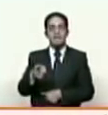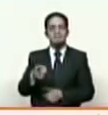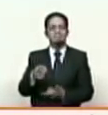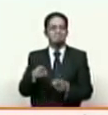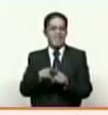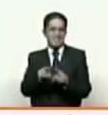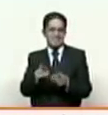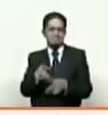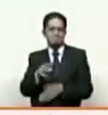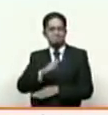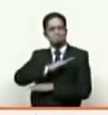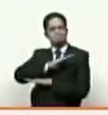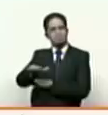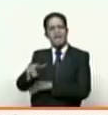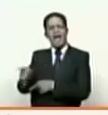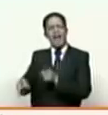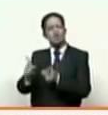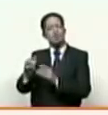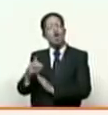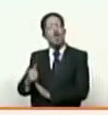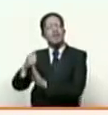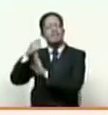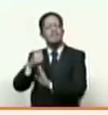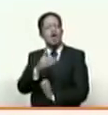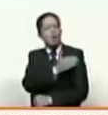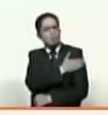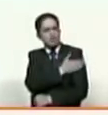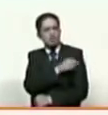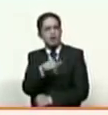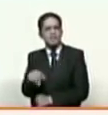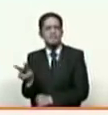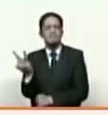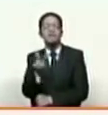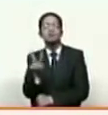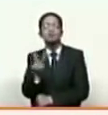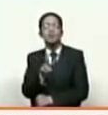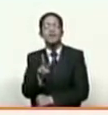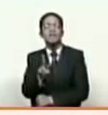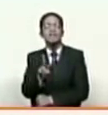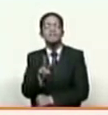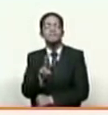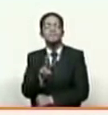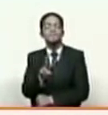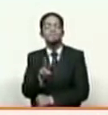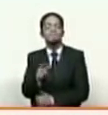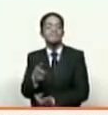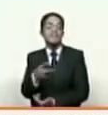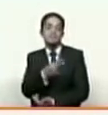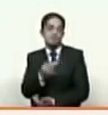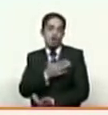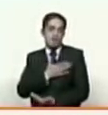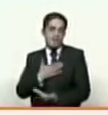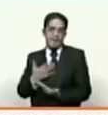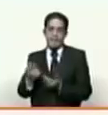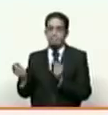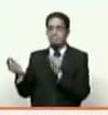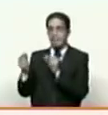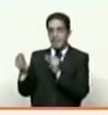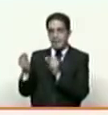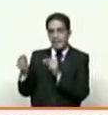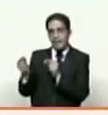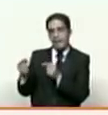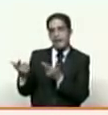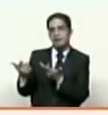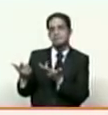las acciones de algunos dirigentes opositores venezolanos quienes se han negado a buscar por la vía democrática el poder